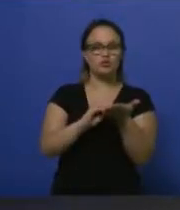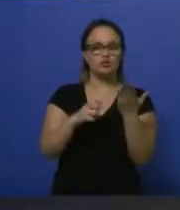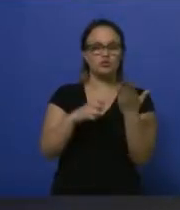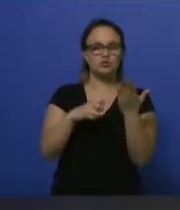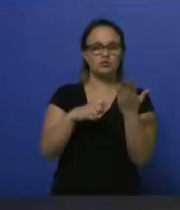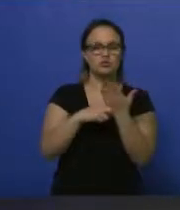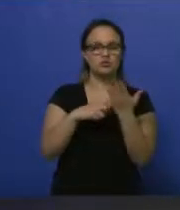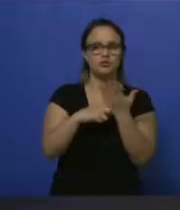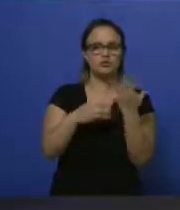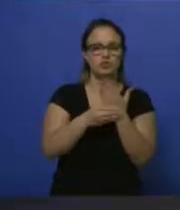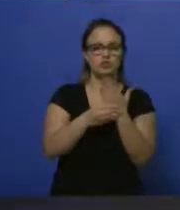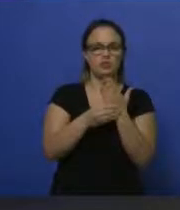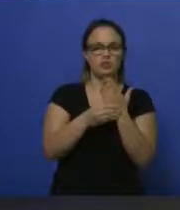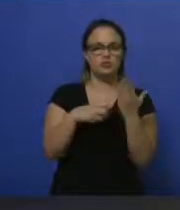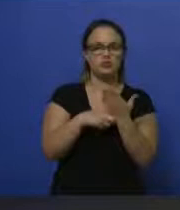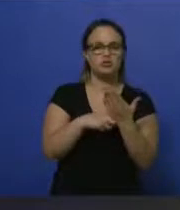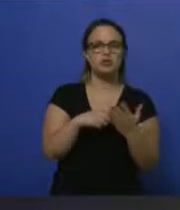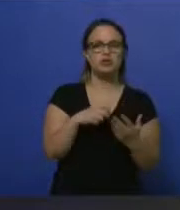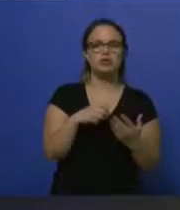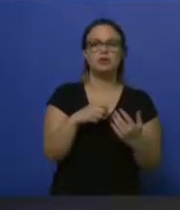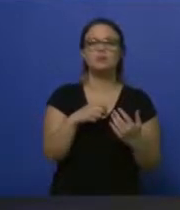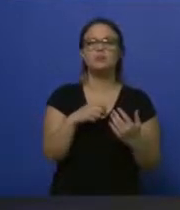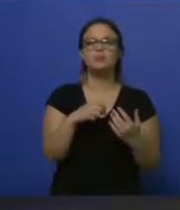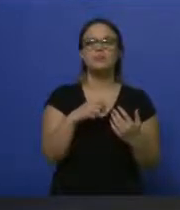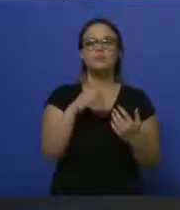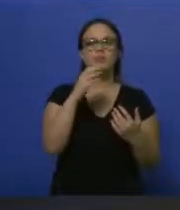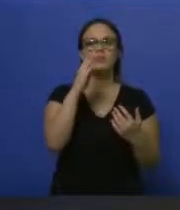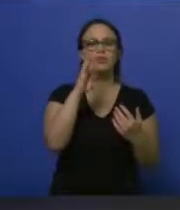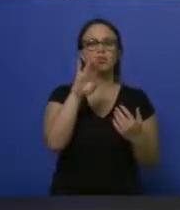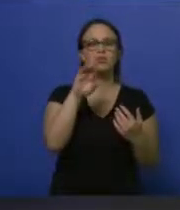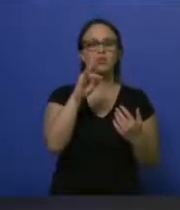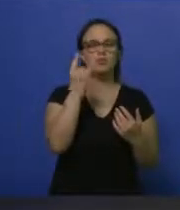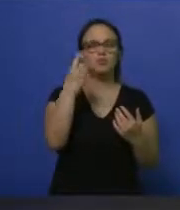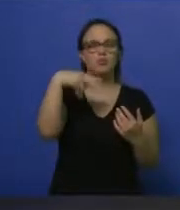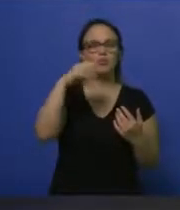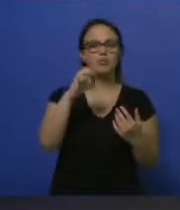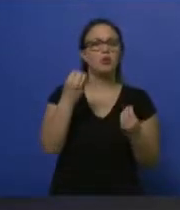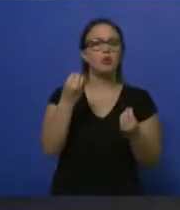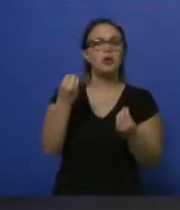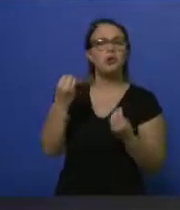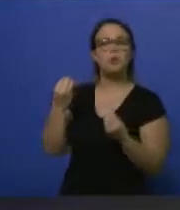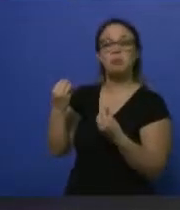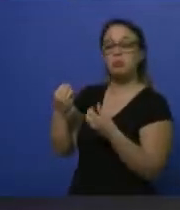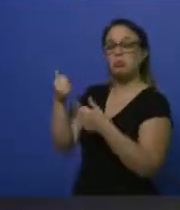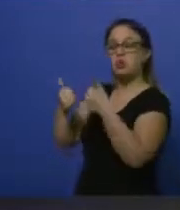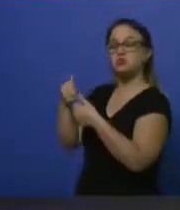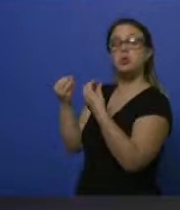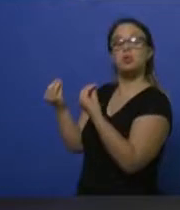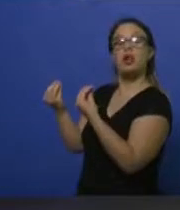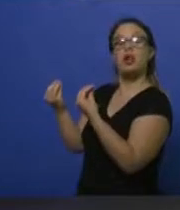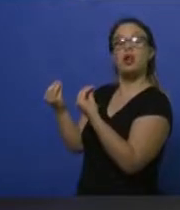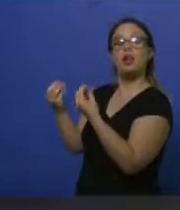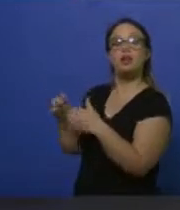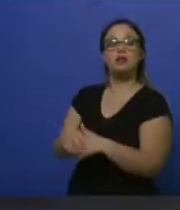Tiró la reforma de la Carta Orgánica, lo cual no es una novedad. ¿Cuál es la posición de Bruno desde la oposición? Me interesa conocerla. Bueno, vamos a ver qué